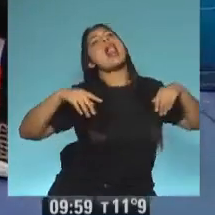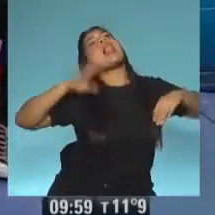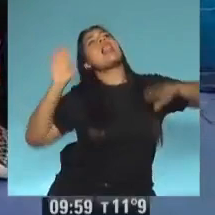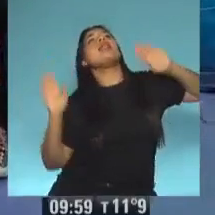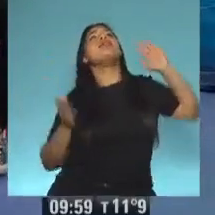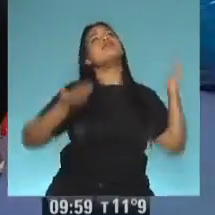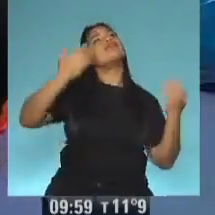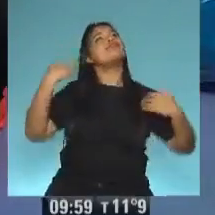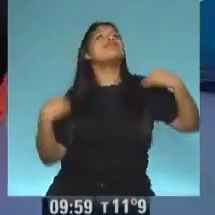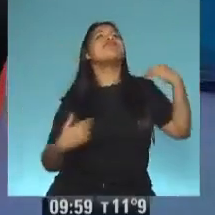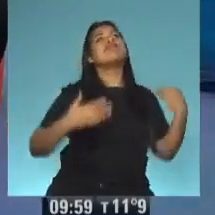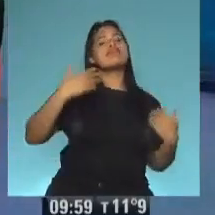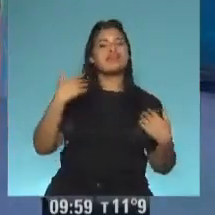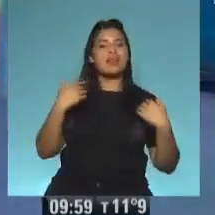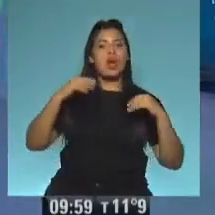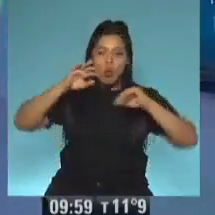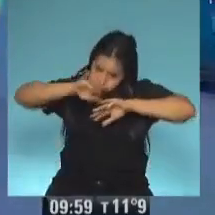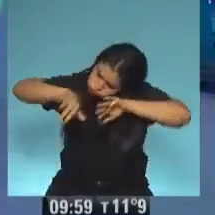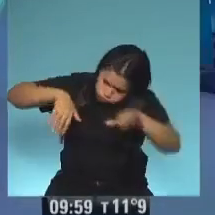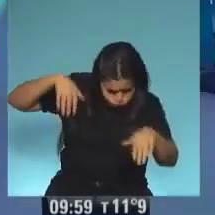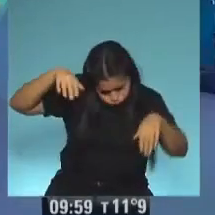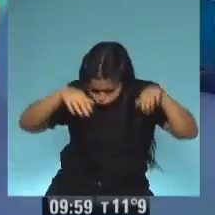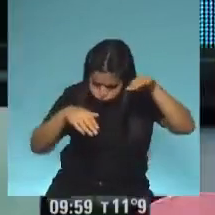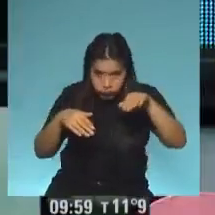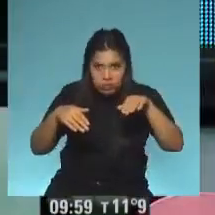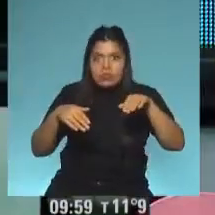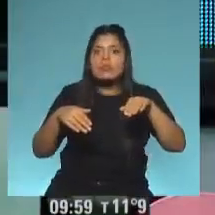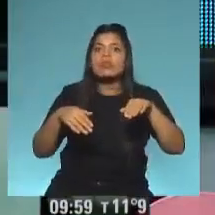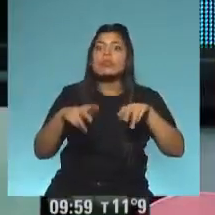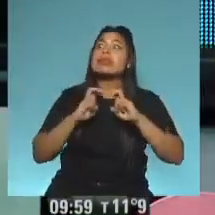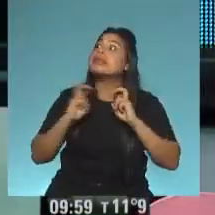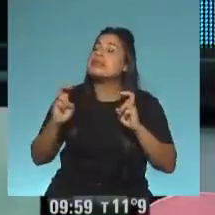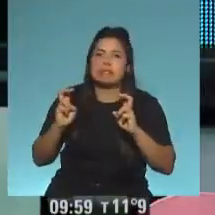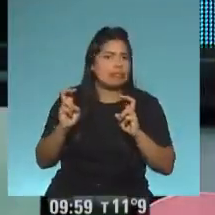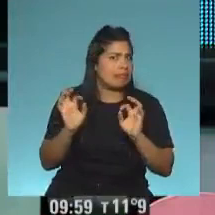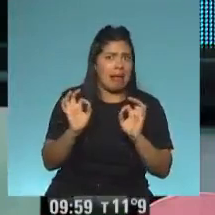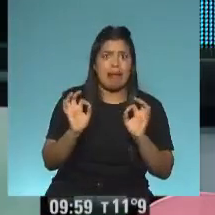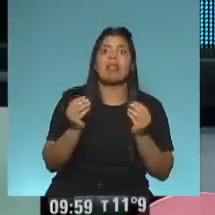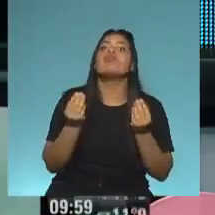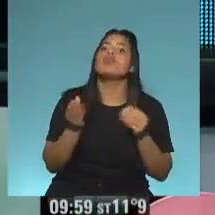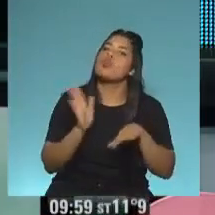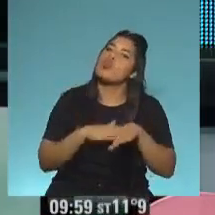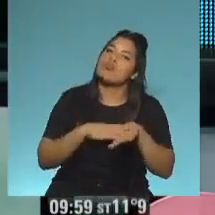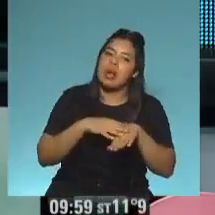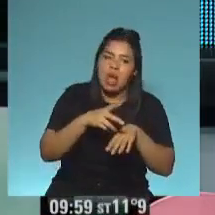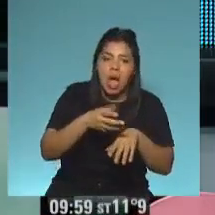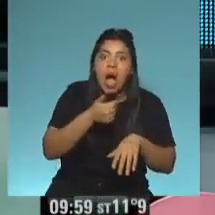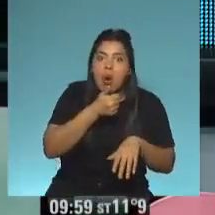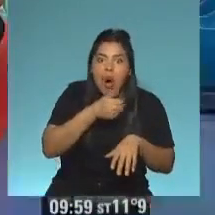abajo. Esta vez no gritó nada porque tragó un poquito de agua.